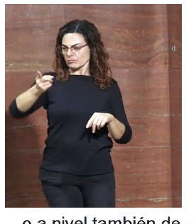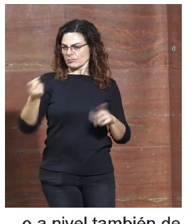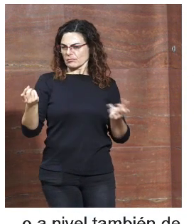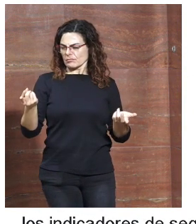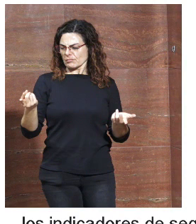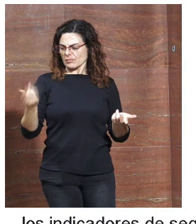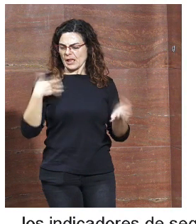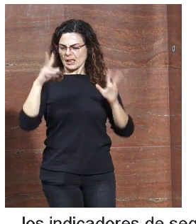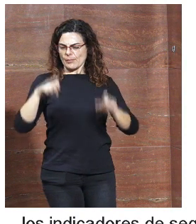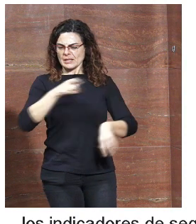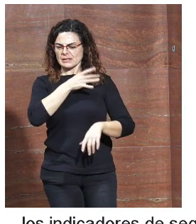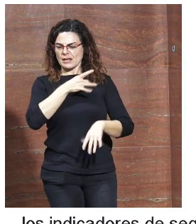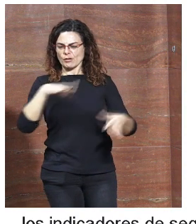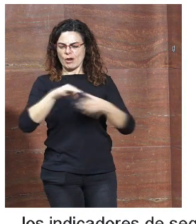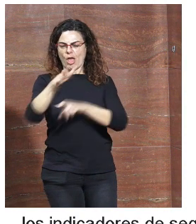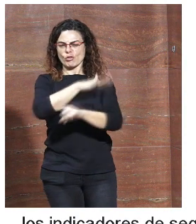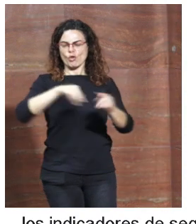de seguridad del entorno urbano.